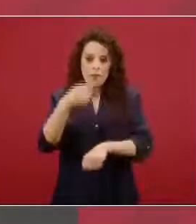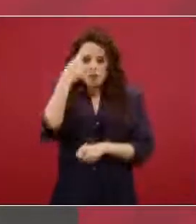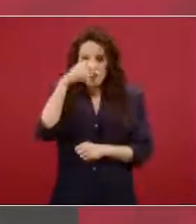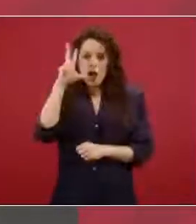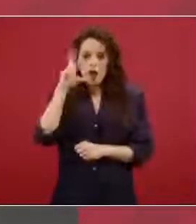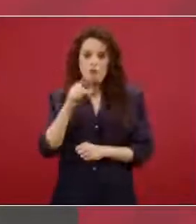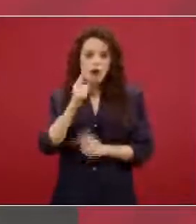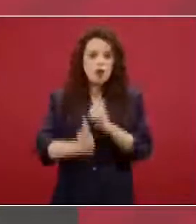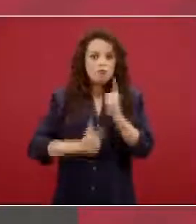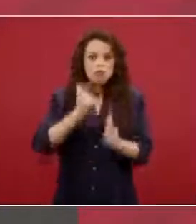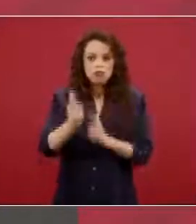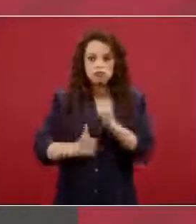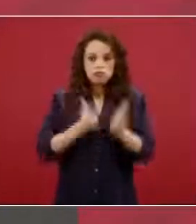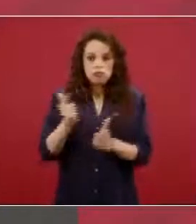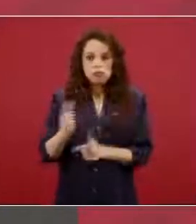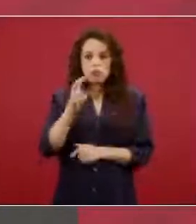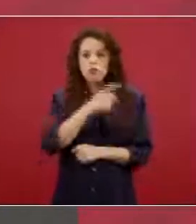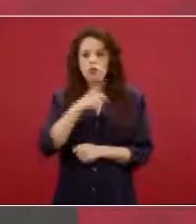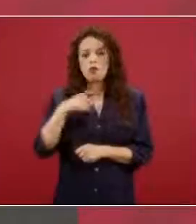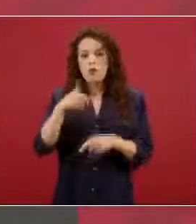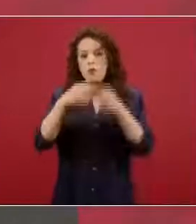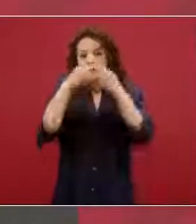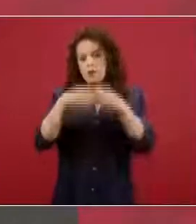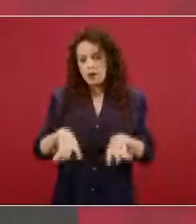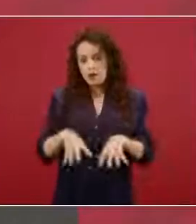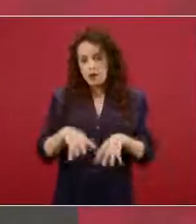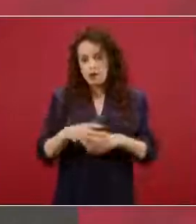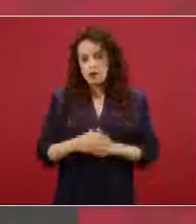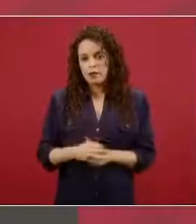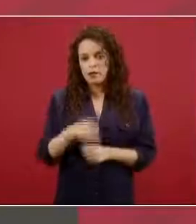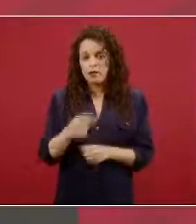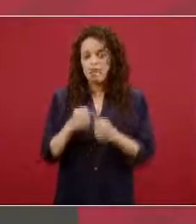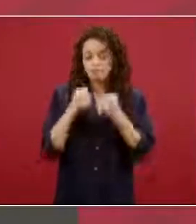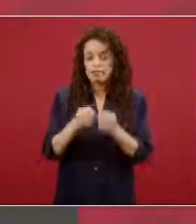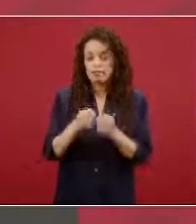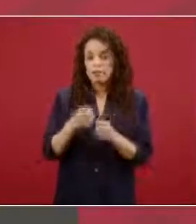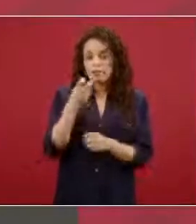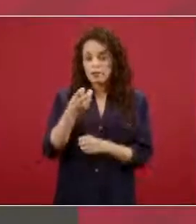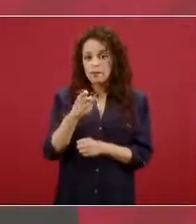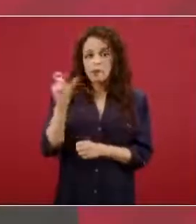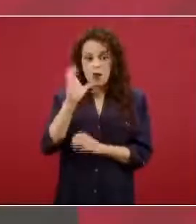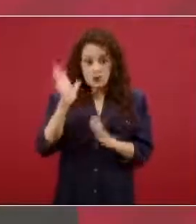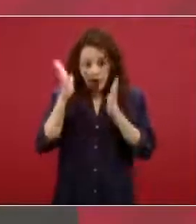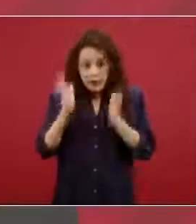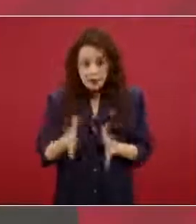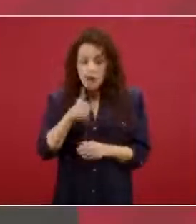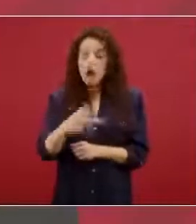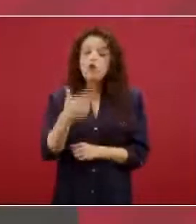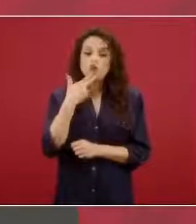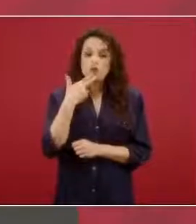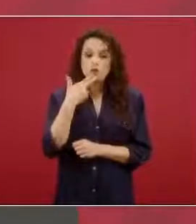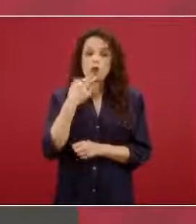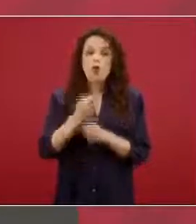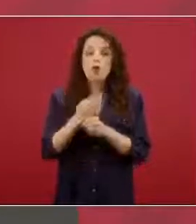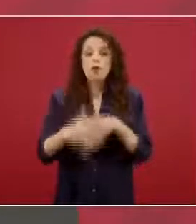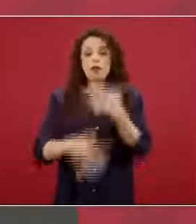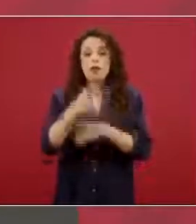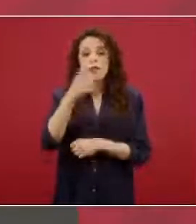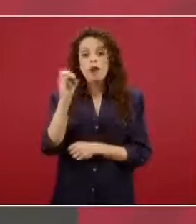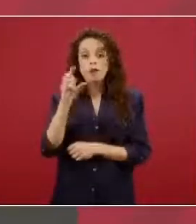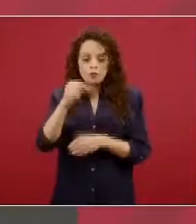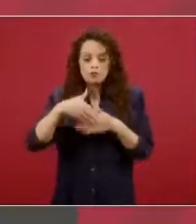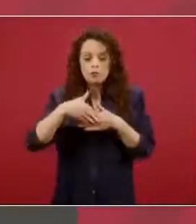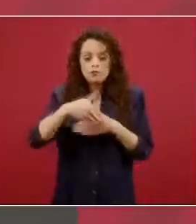la burocracia, sin perder su rigor metodológico. Entonces, en cuanto esté, lo utilizamos. Estamos a 15 de octubre, por lo tanto estamos muy